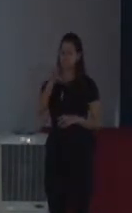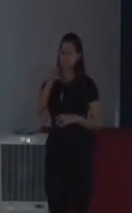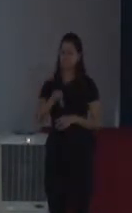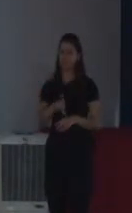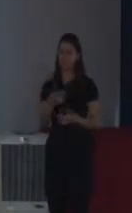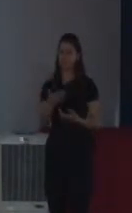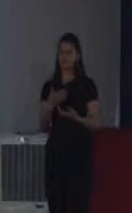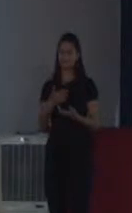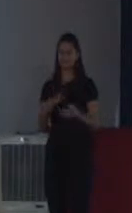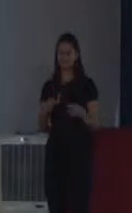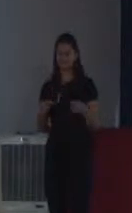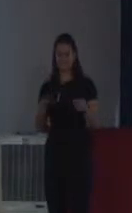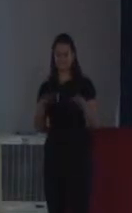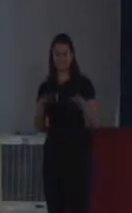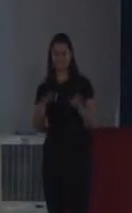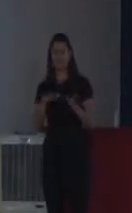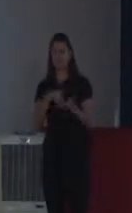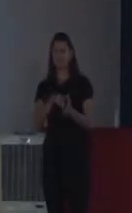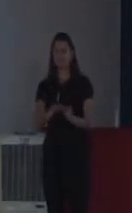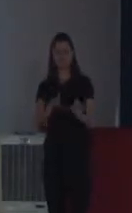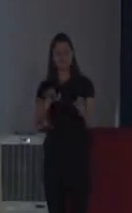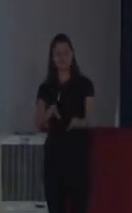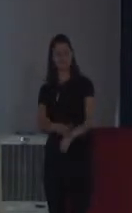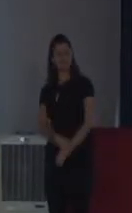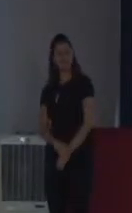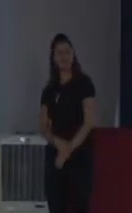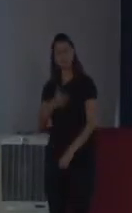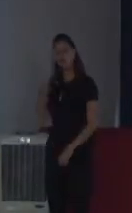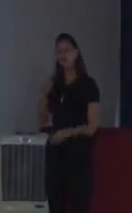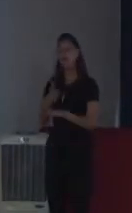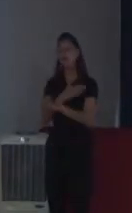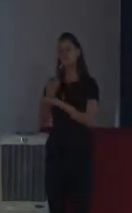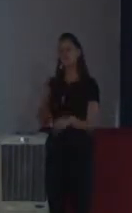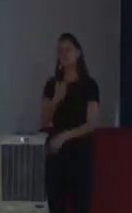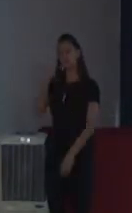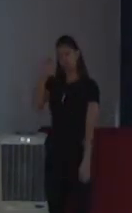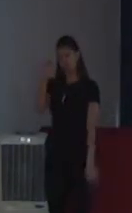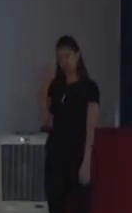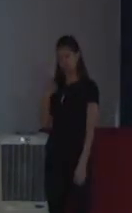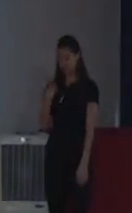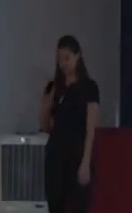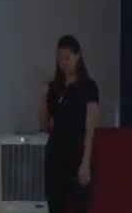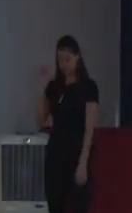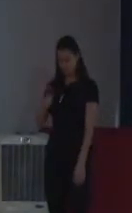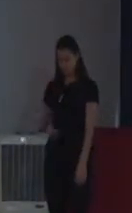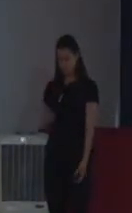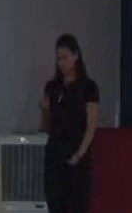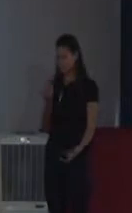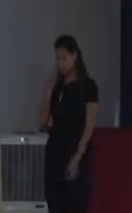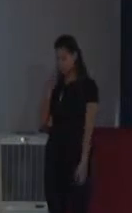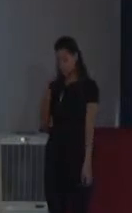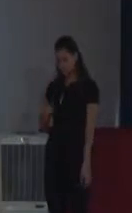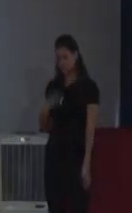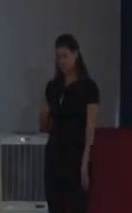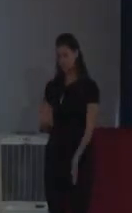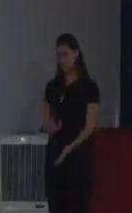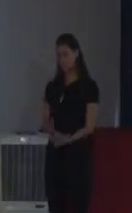posicionado, habría que decirlo, porque en ese momento todavía nos comíamos el cuento que éramos menos válidos, o sea, que éramos menos